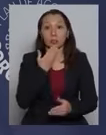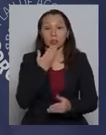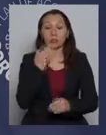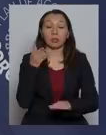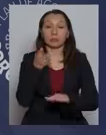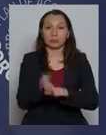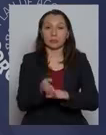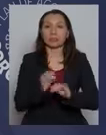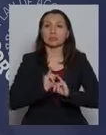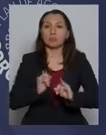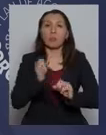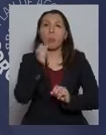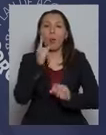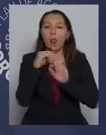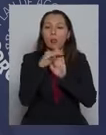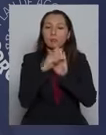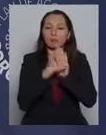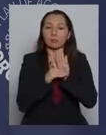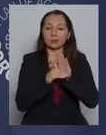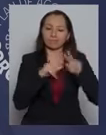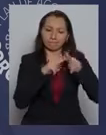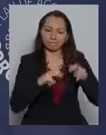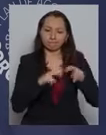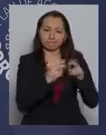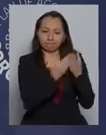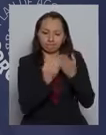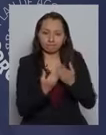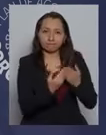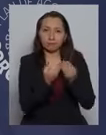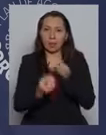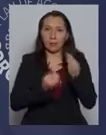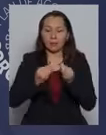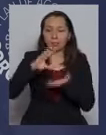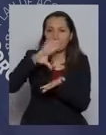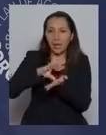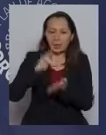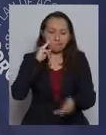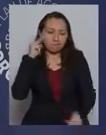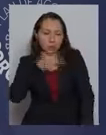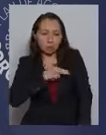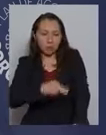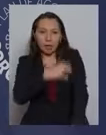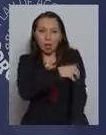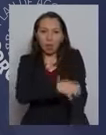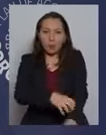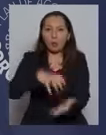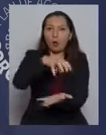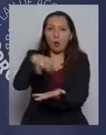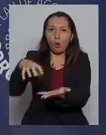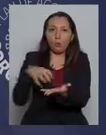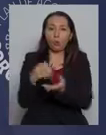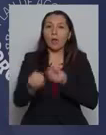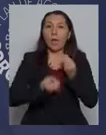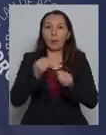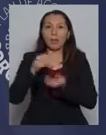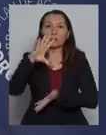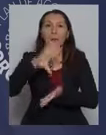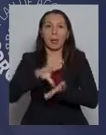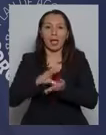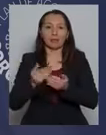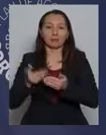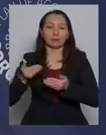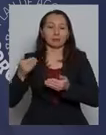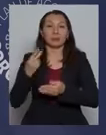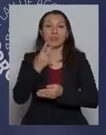Venimos a informar cuáles son las medidas, haciendo un análisis de la situación del país, regional, por comunas, lo que pasaba en nuestro país en los